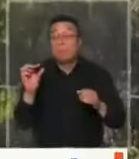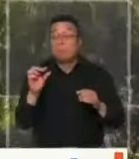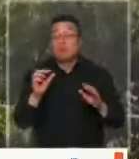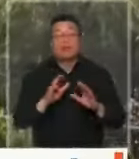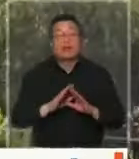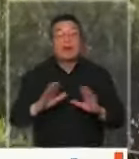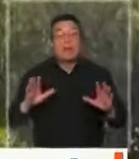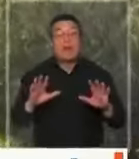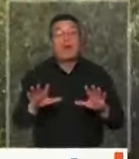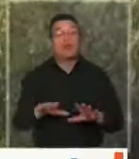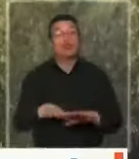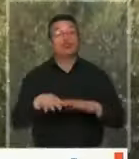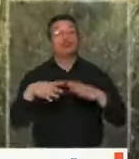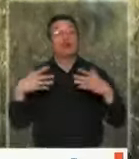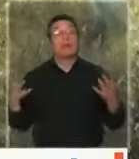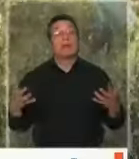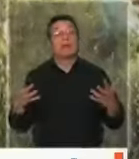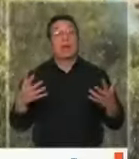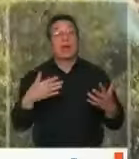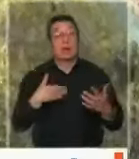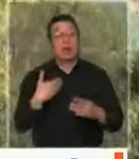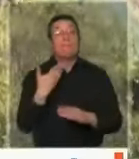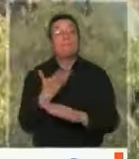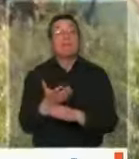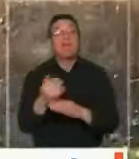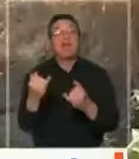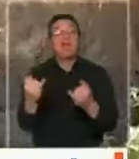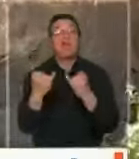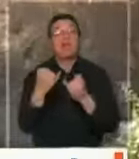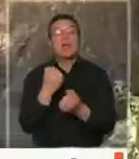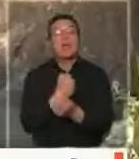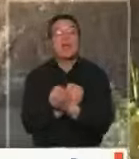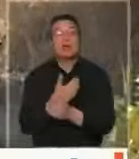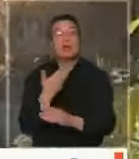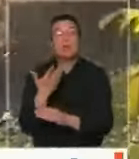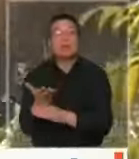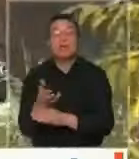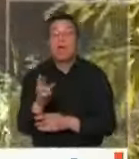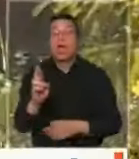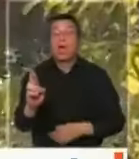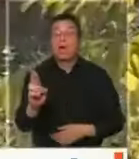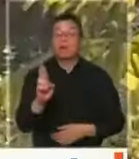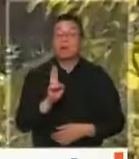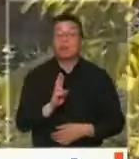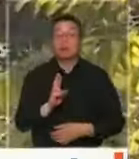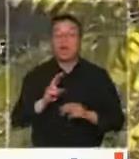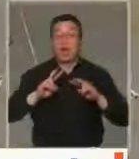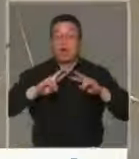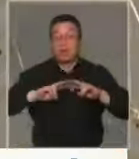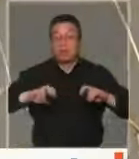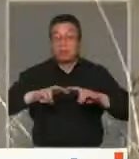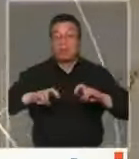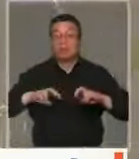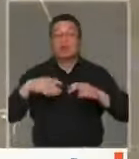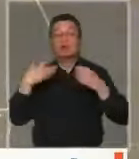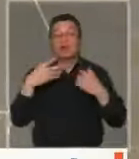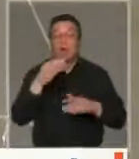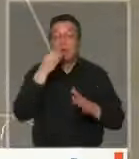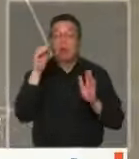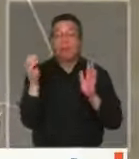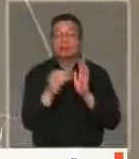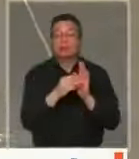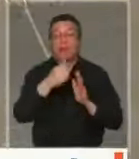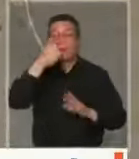La sorpresa vino cuando solicitaron el informe policial. La respuesta, la investigación se declaró